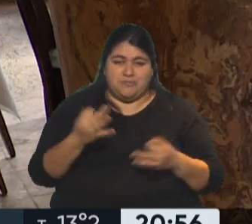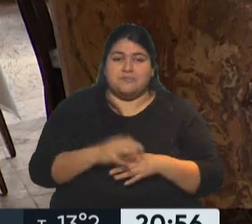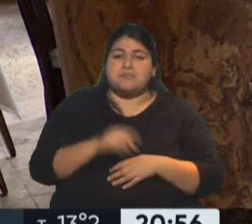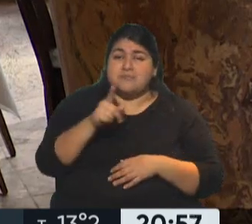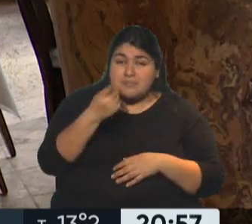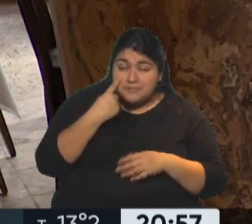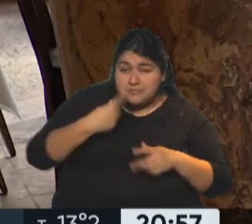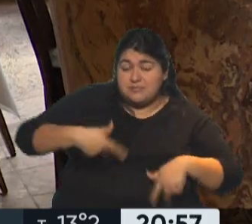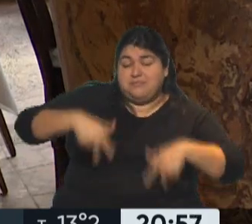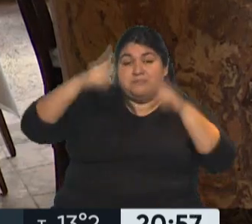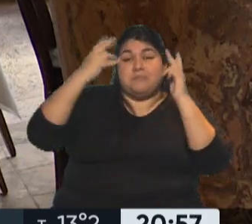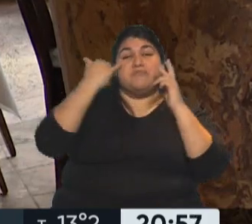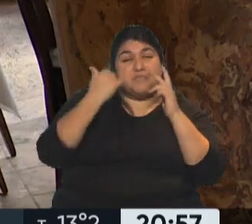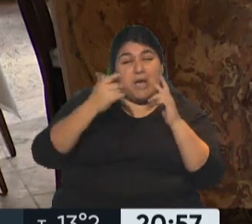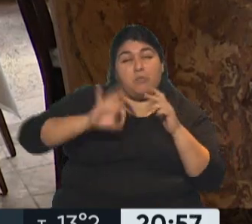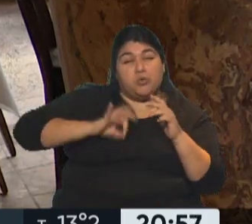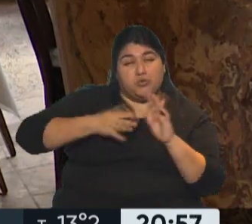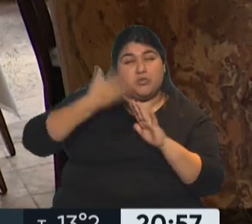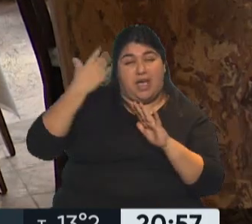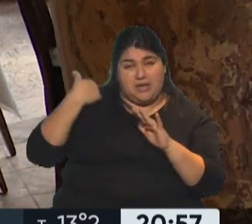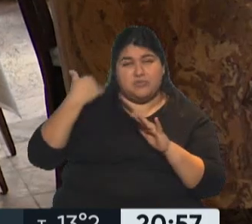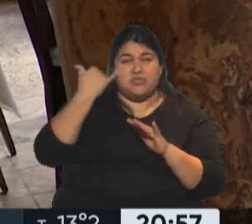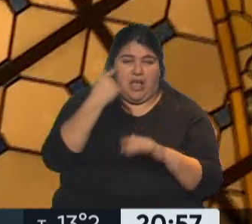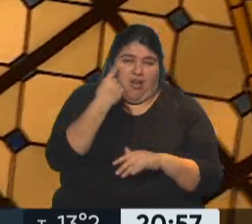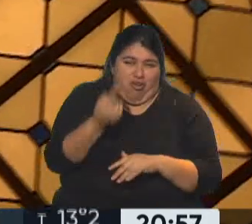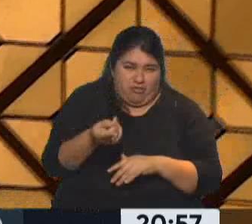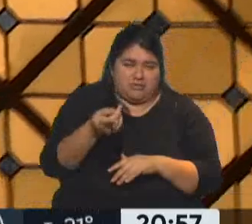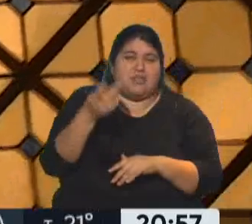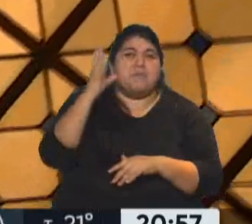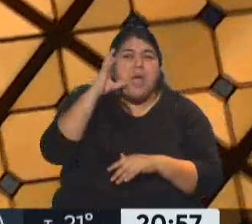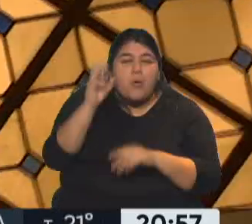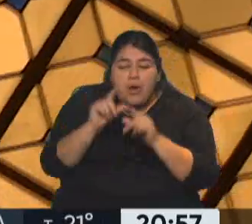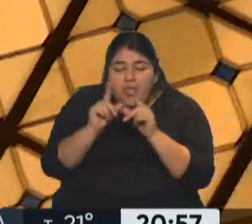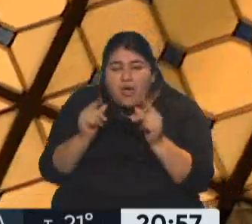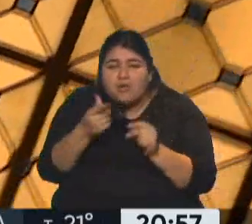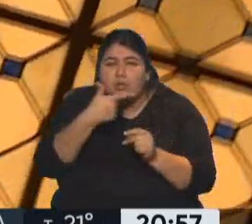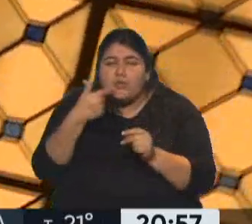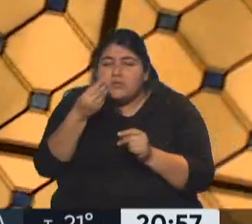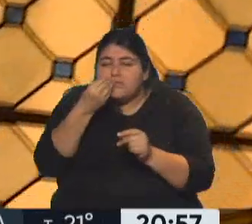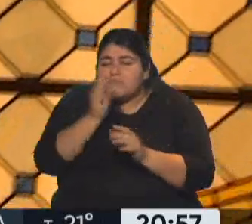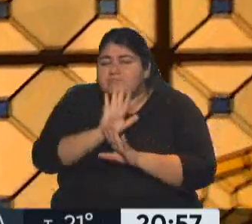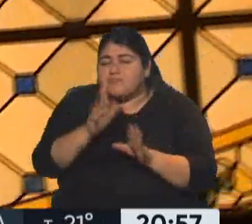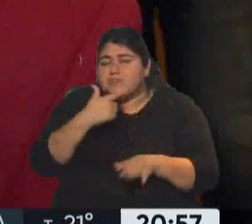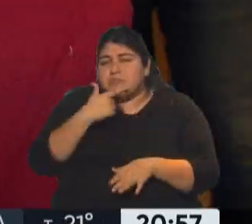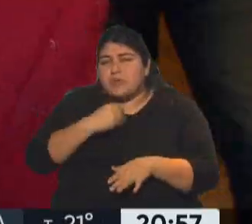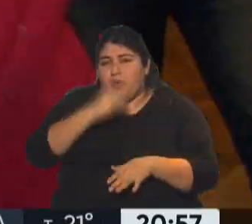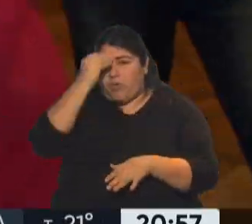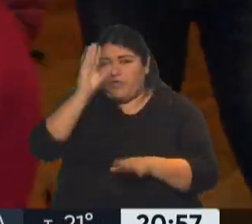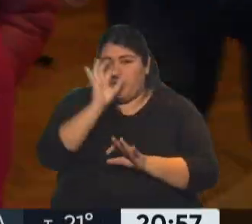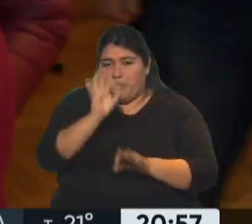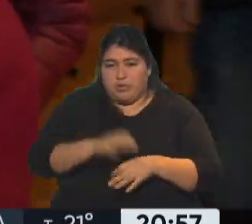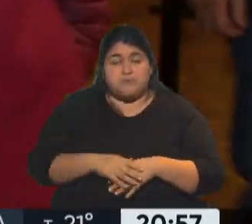edificio? Había venido hace muchos, muchos años, recuerdo. Las masitas eran inolvidables. La verdad que siempre la vi de